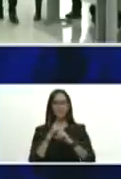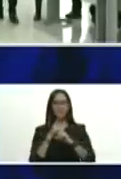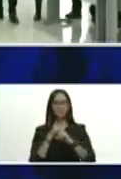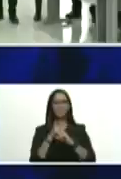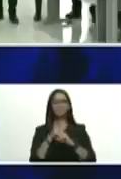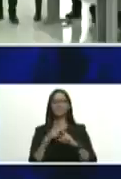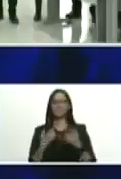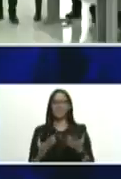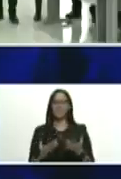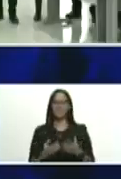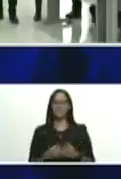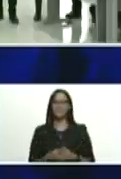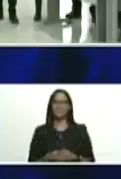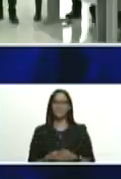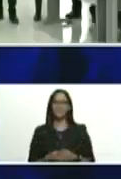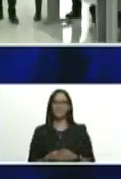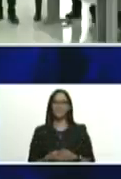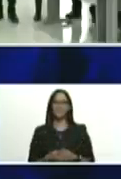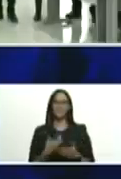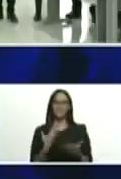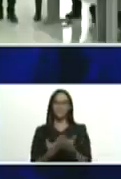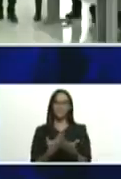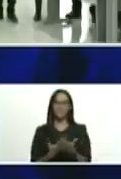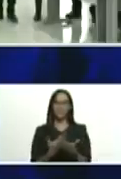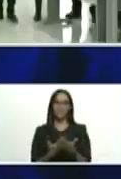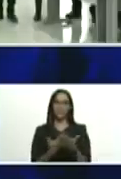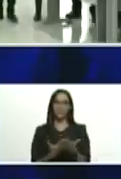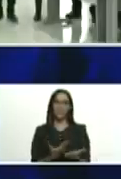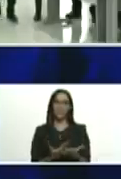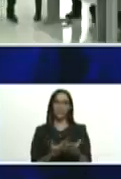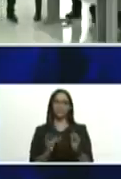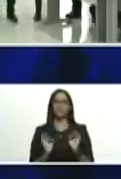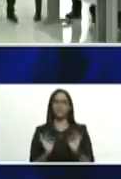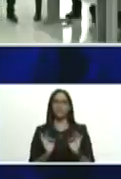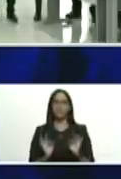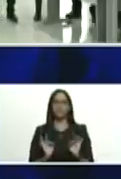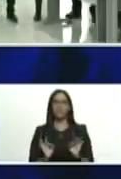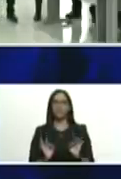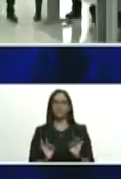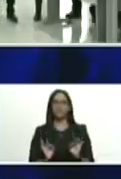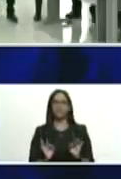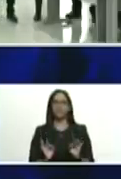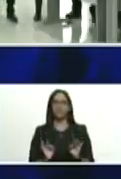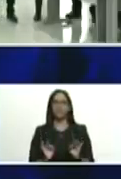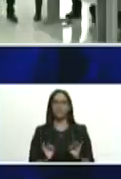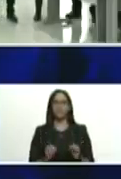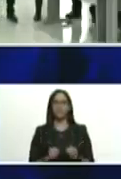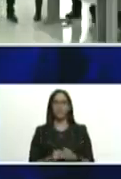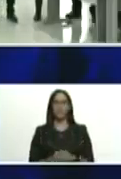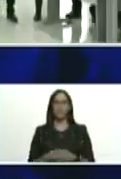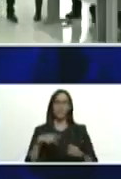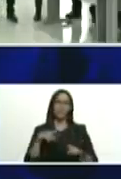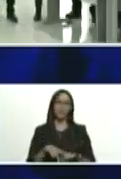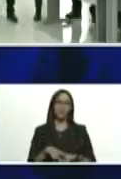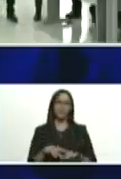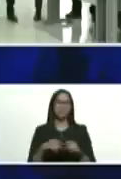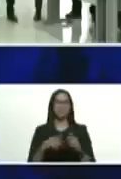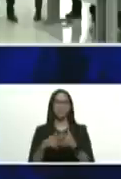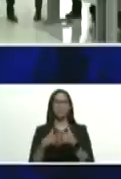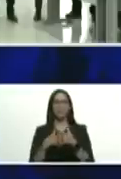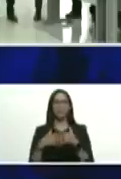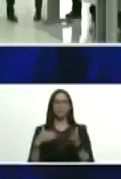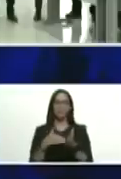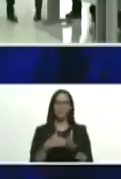que nos ha planteado sobre todo la agresión imperialista contra Venezuela.